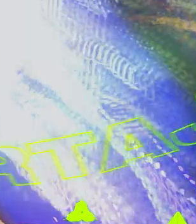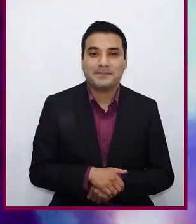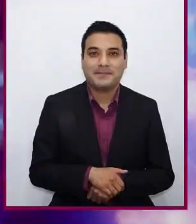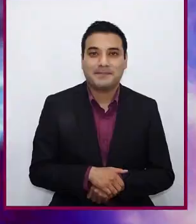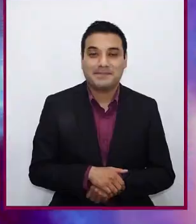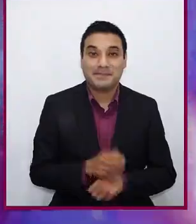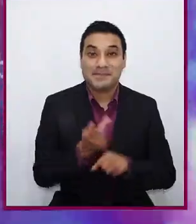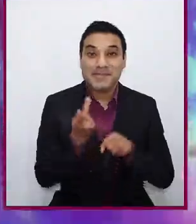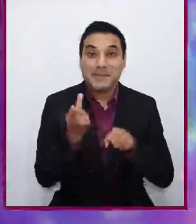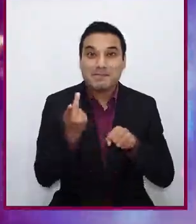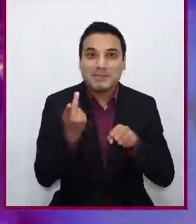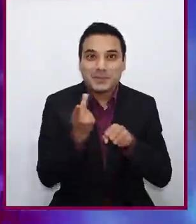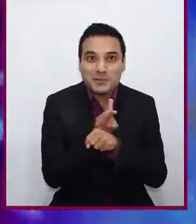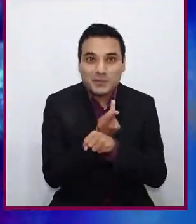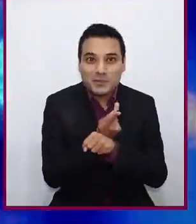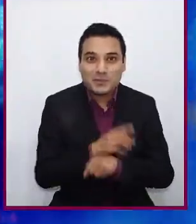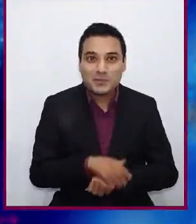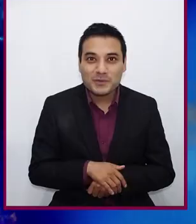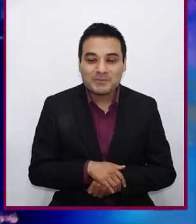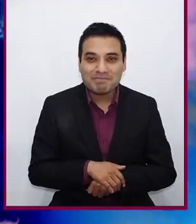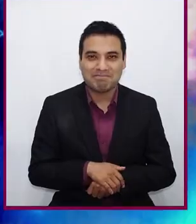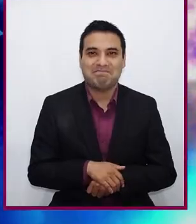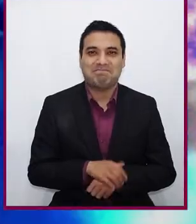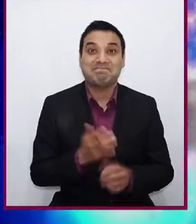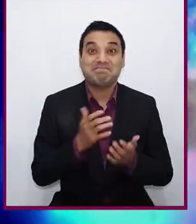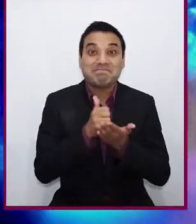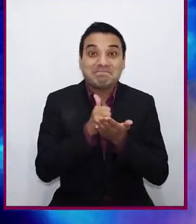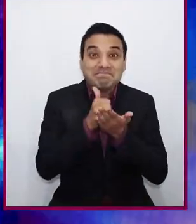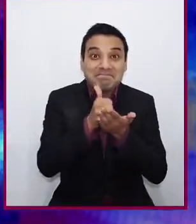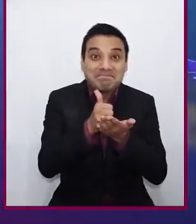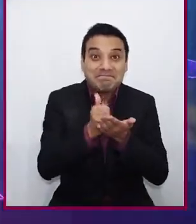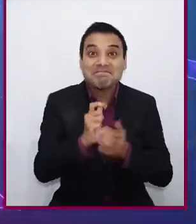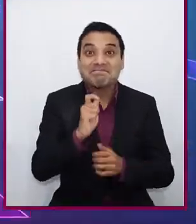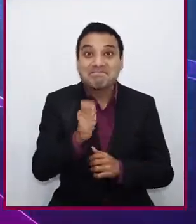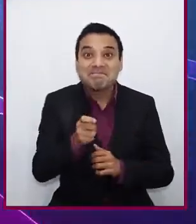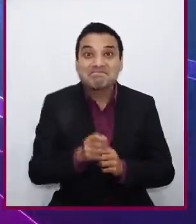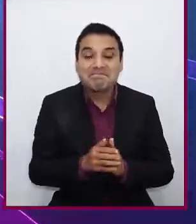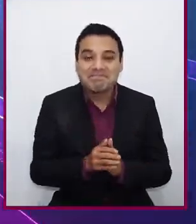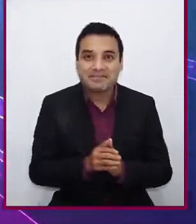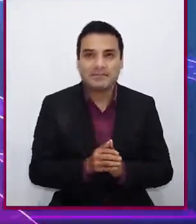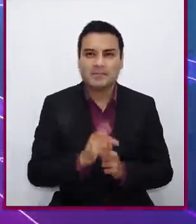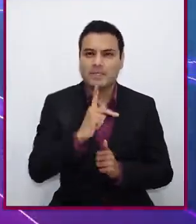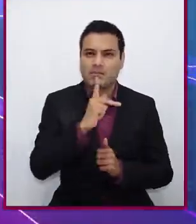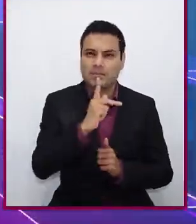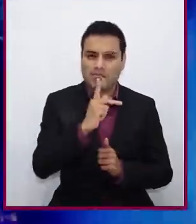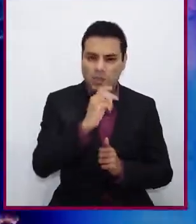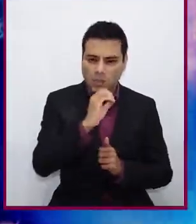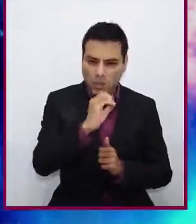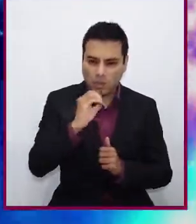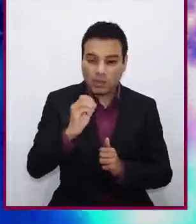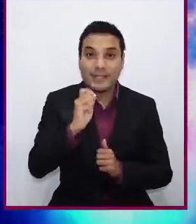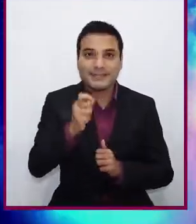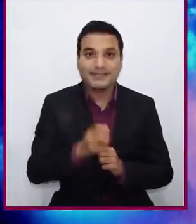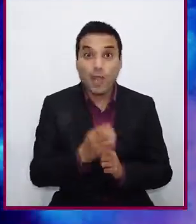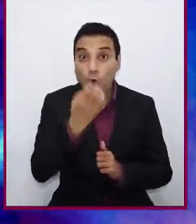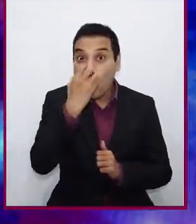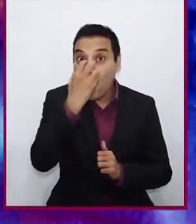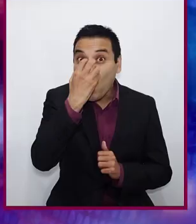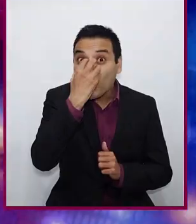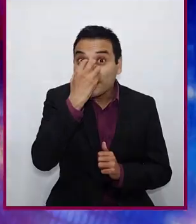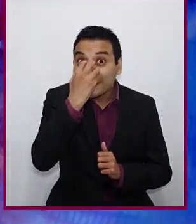qué pasó chavos que soy buena que el p es un osito